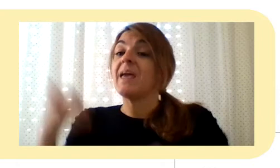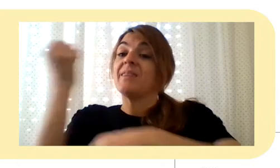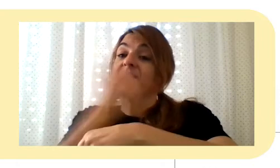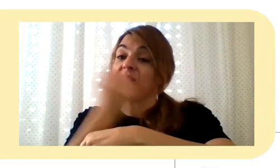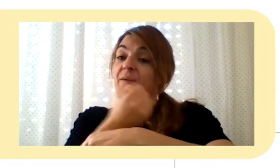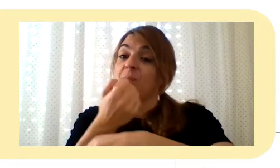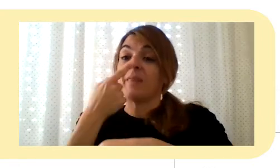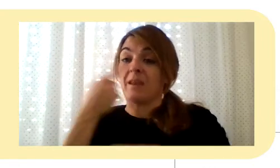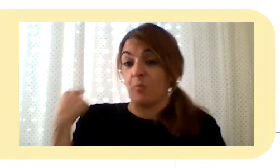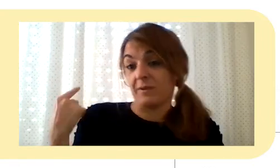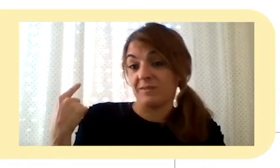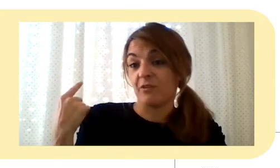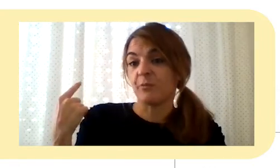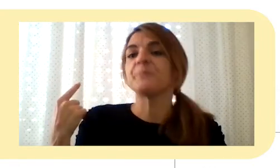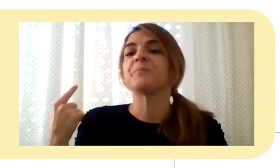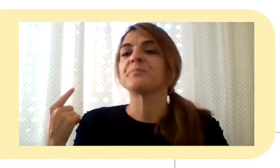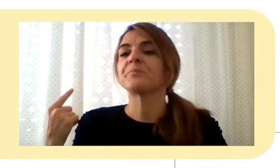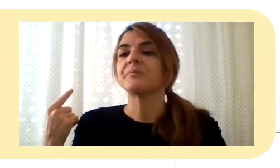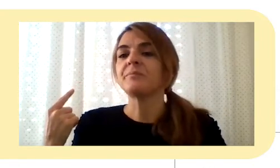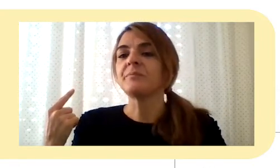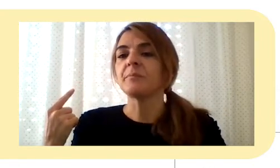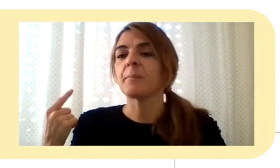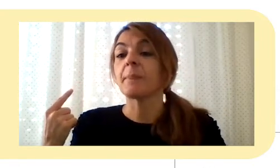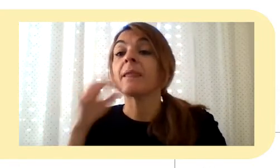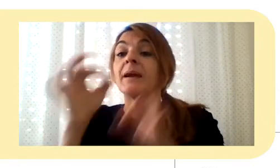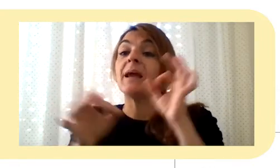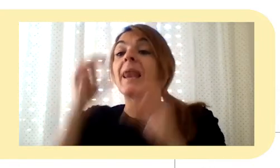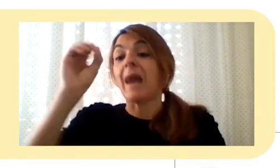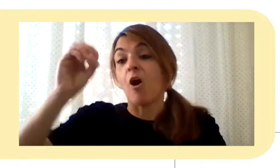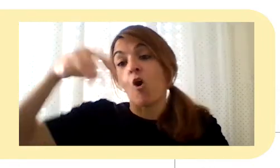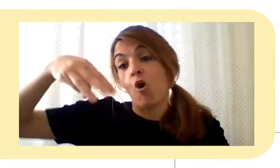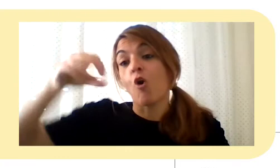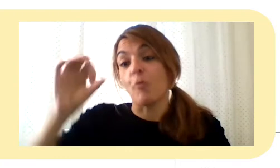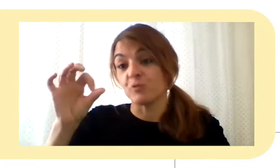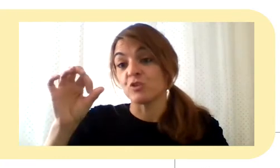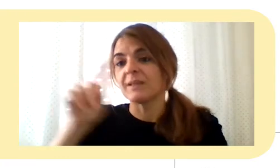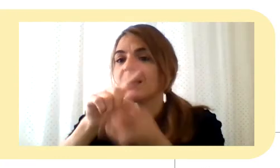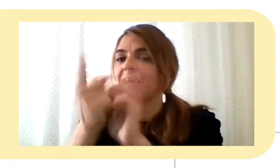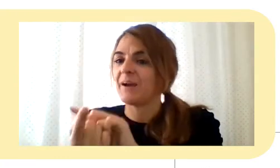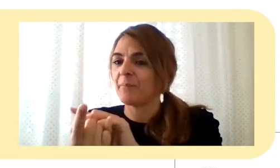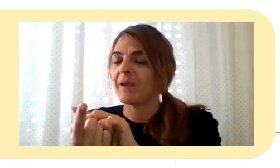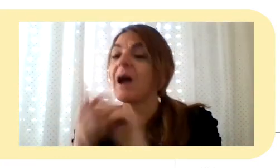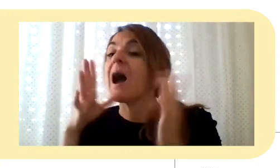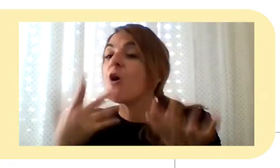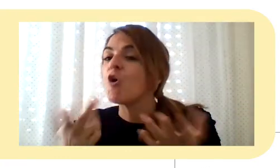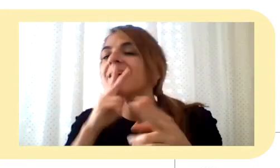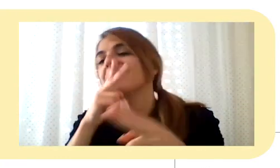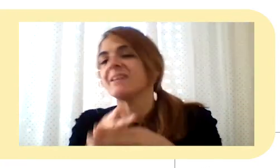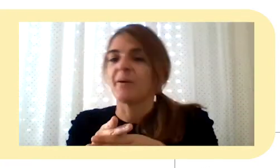2020, del año pasado, la Organización Mundial de la Salud cambia la definición y ahora es una enfermedad inflamatoria,